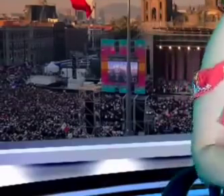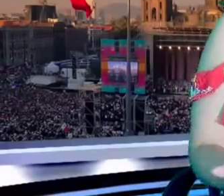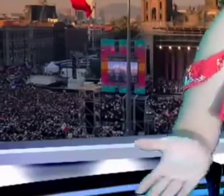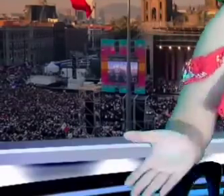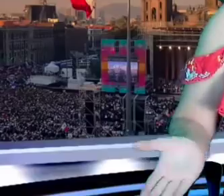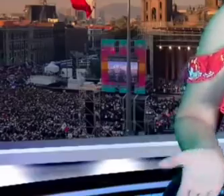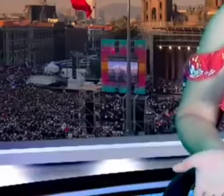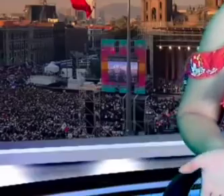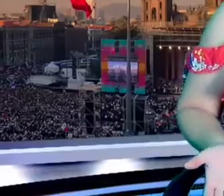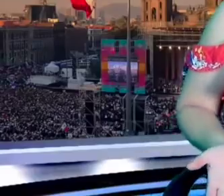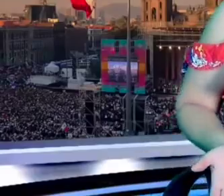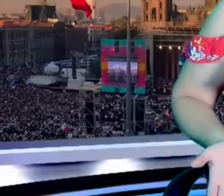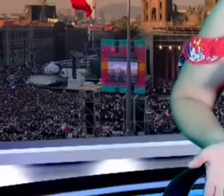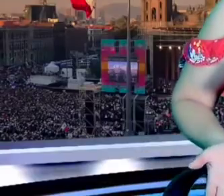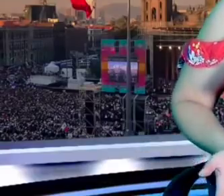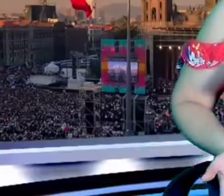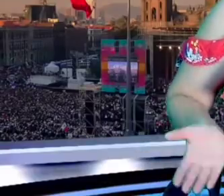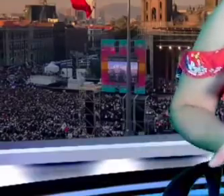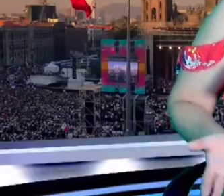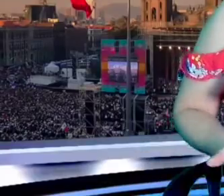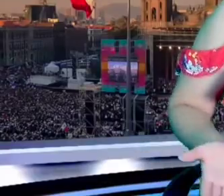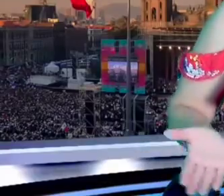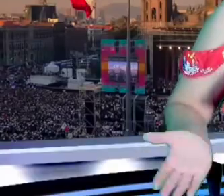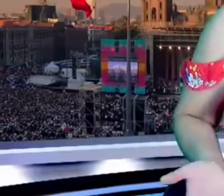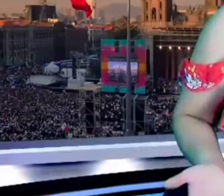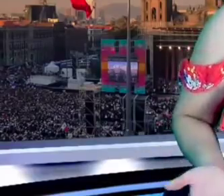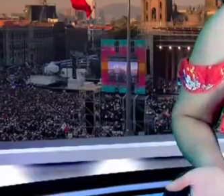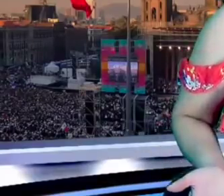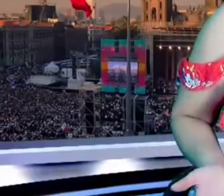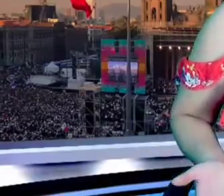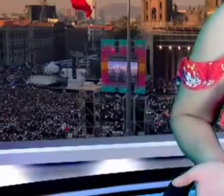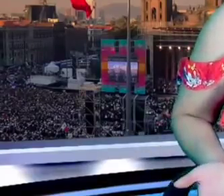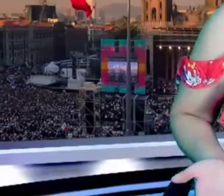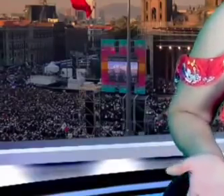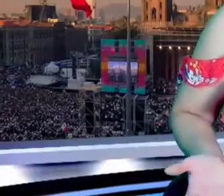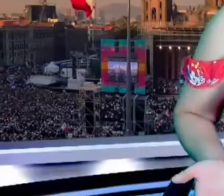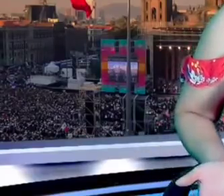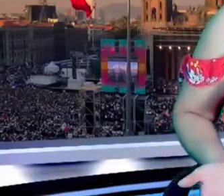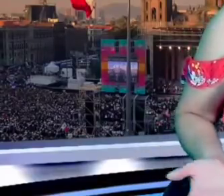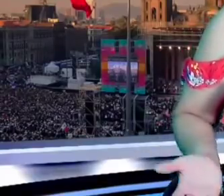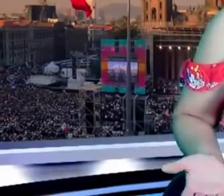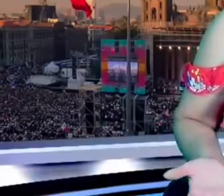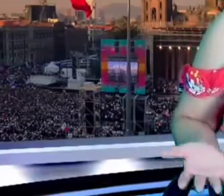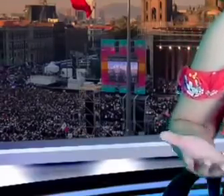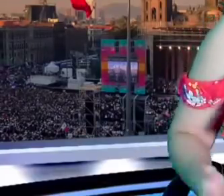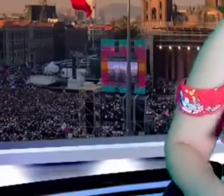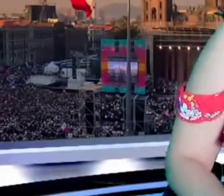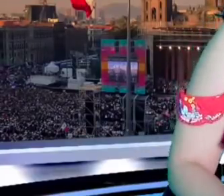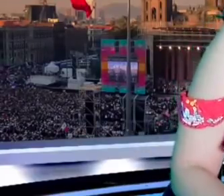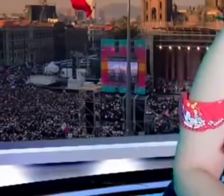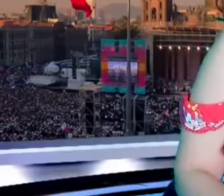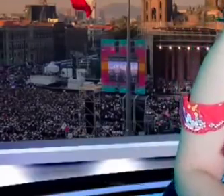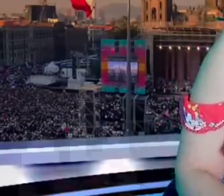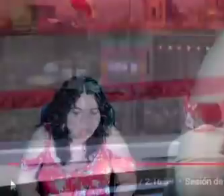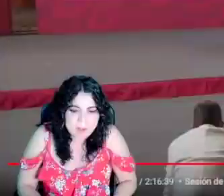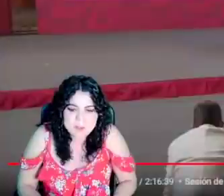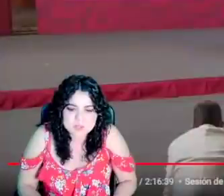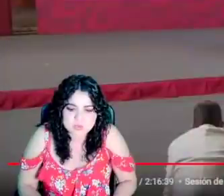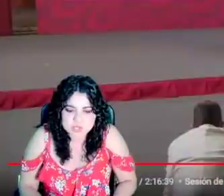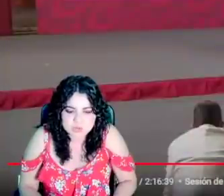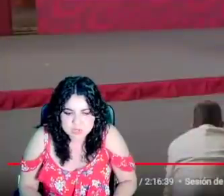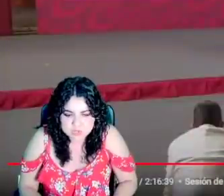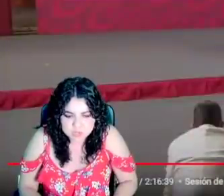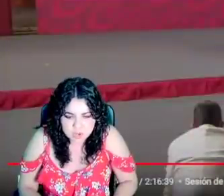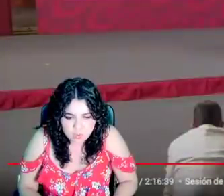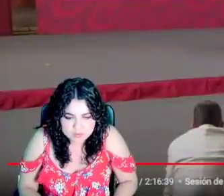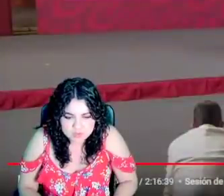México. Pues nada de eso se ve, nada de eso se ve porque no tienen educación, porque no saben lo que es el respeto. Vamos